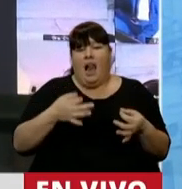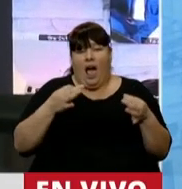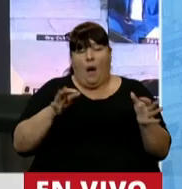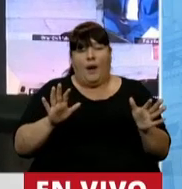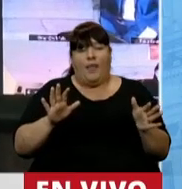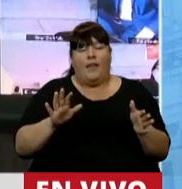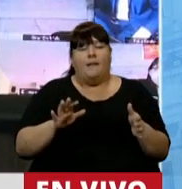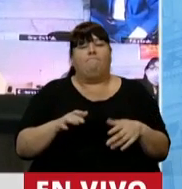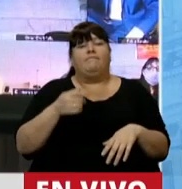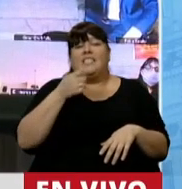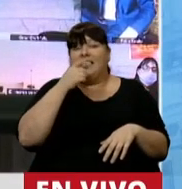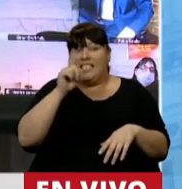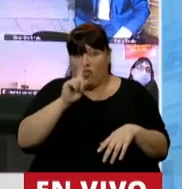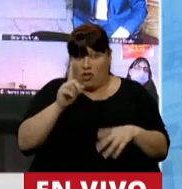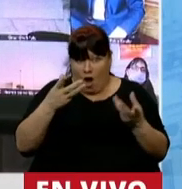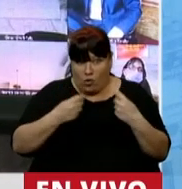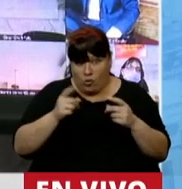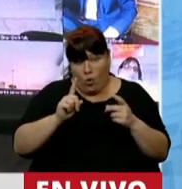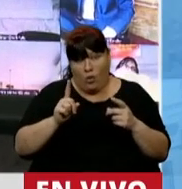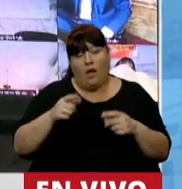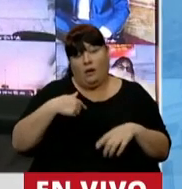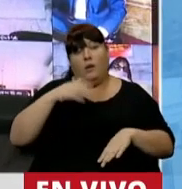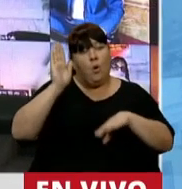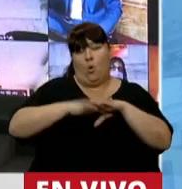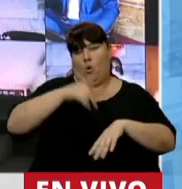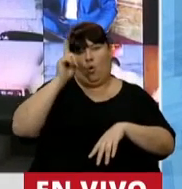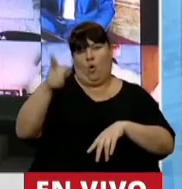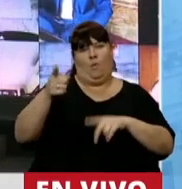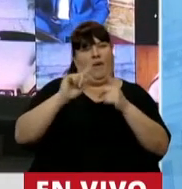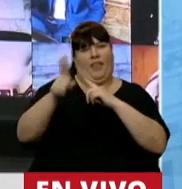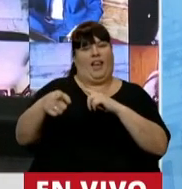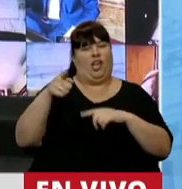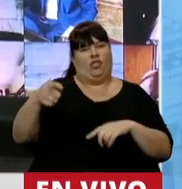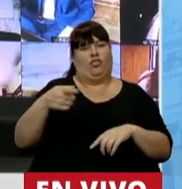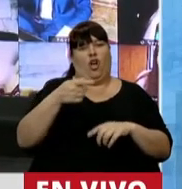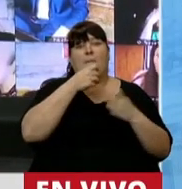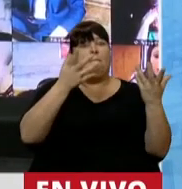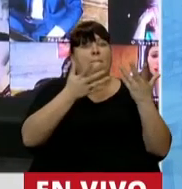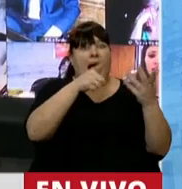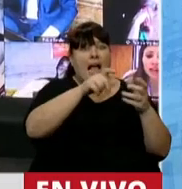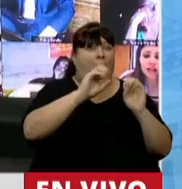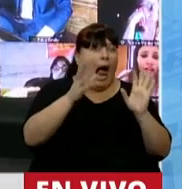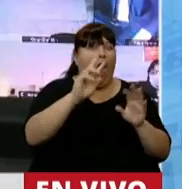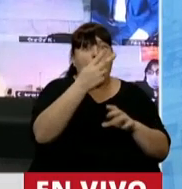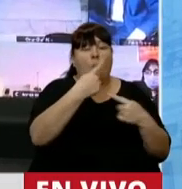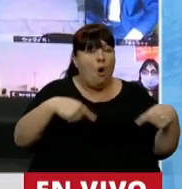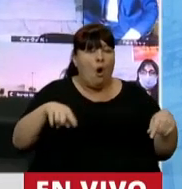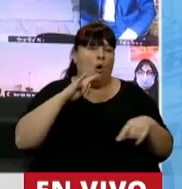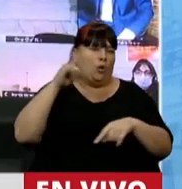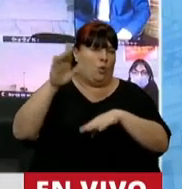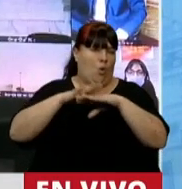que si así no fuere, los hago responsable de lo que pueda llegar a pasar en la